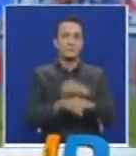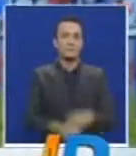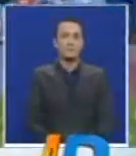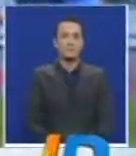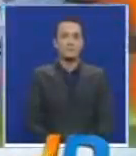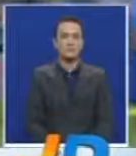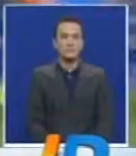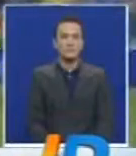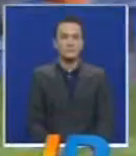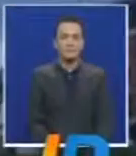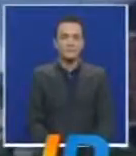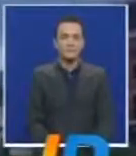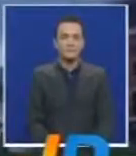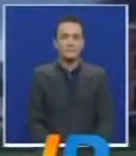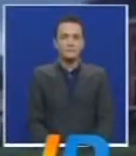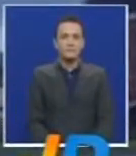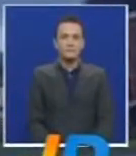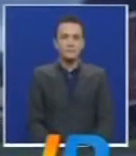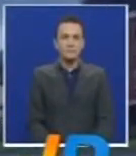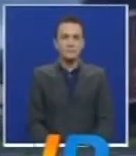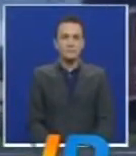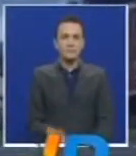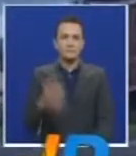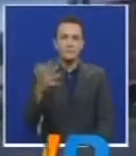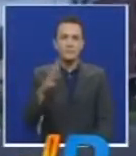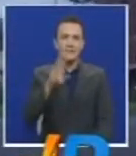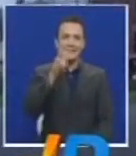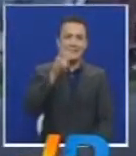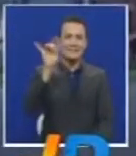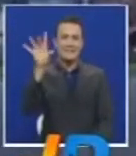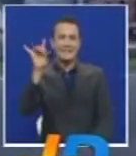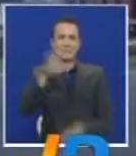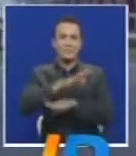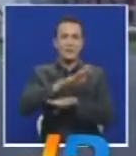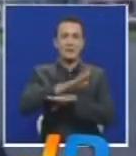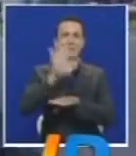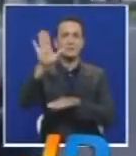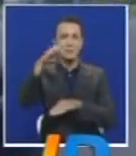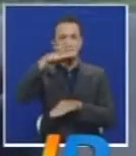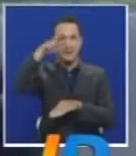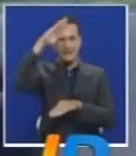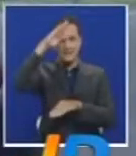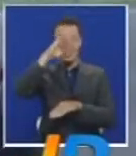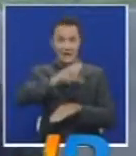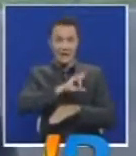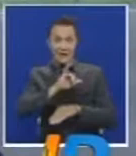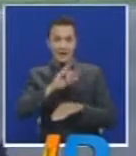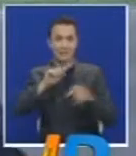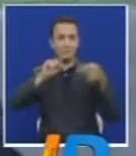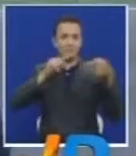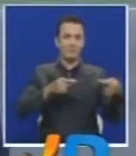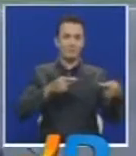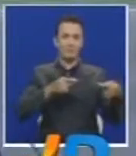A las 3:15 en el estadio Atanasio Girardot de la capital antioqueña, Deportivo Cali, en su penúltima salida del